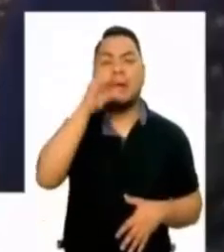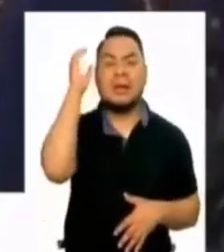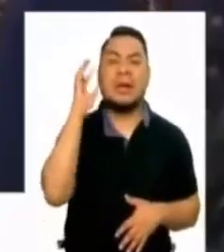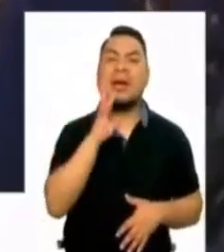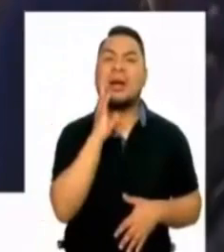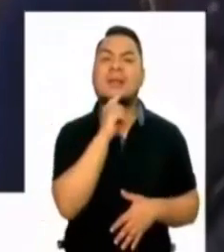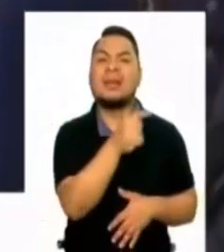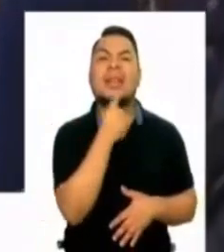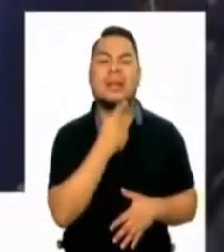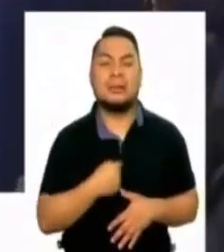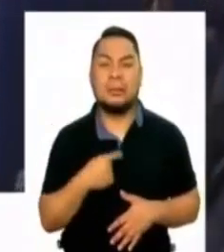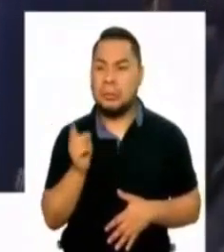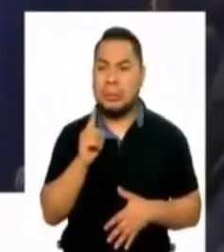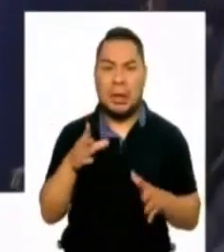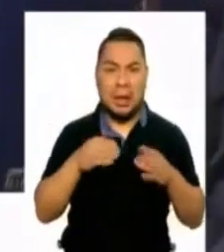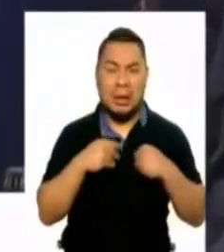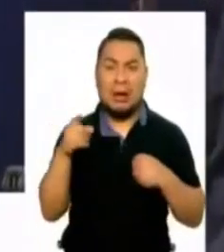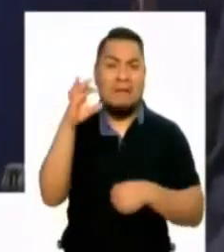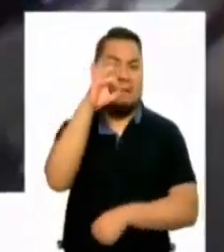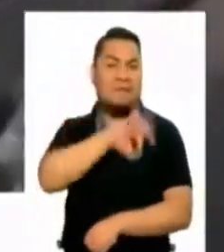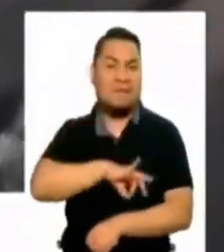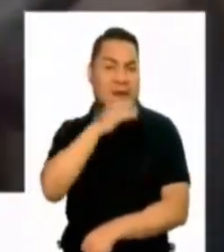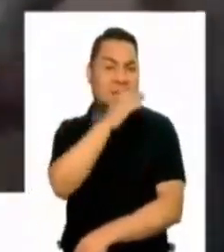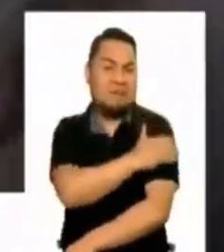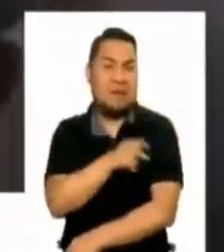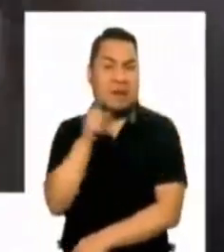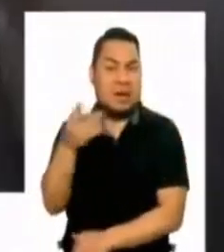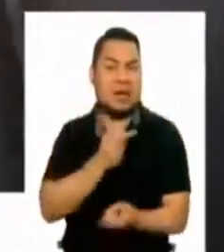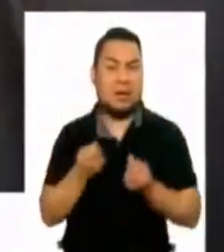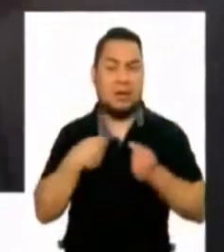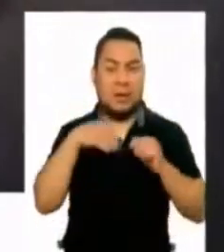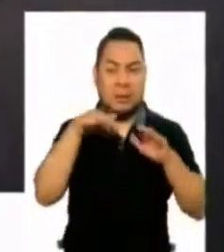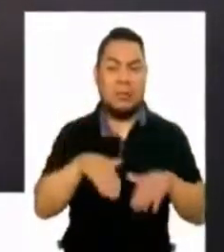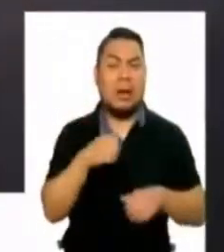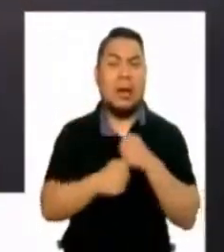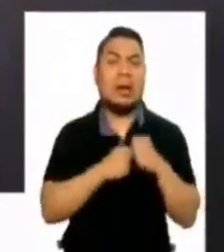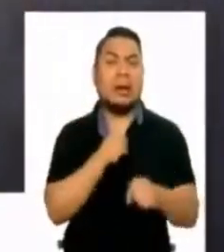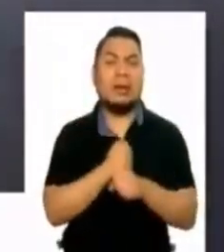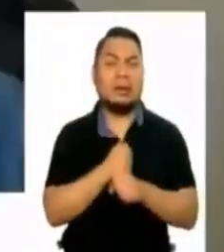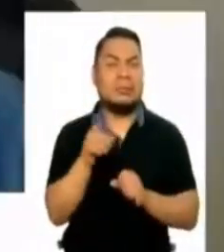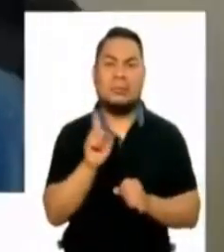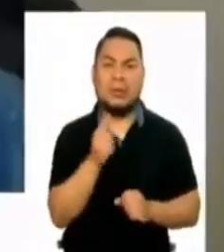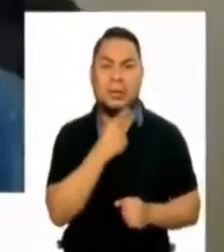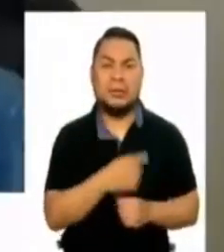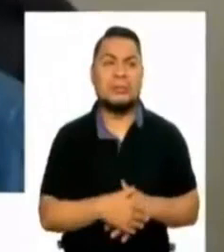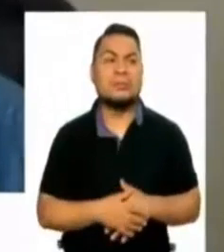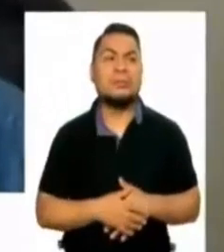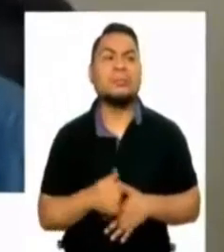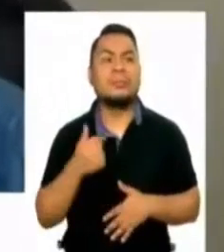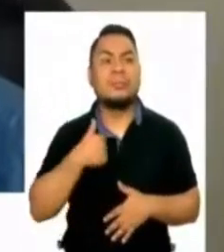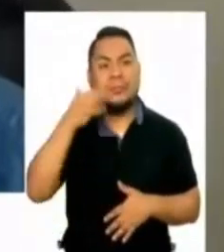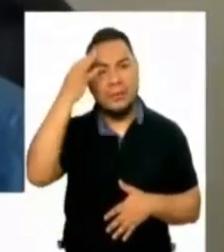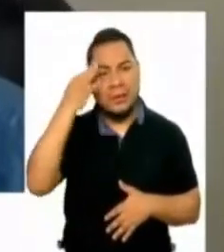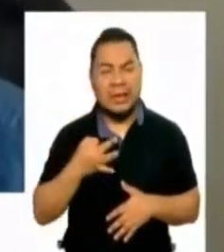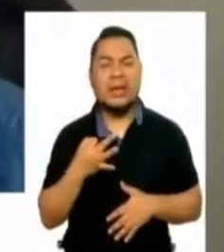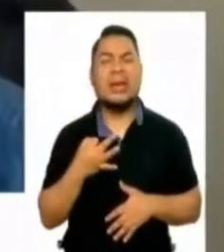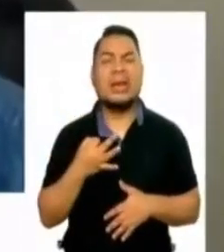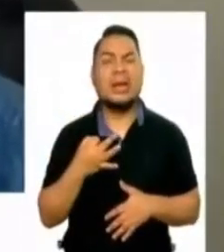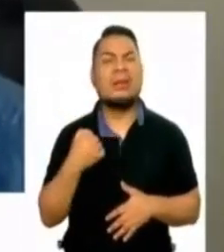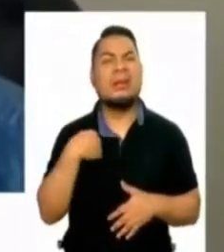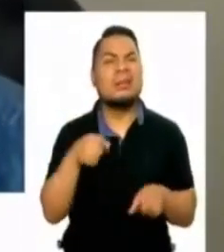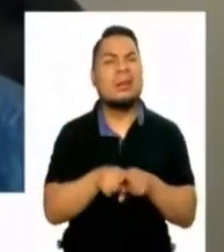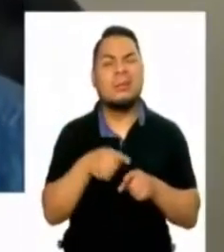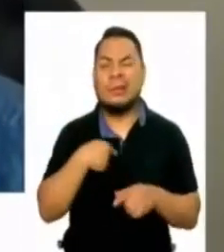Castillo y negó haber recibido algún beneficio del gobierno para reducir su condena. Yo también estoy decepcionado